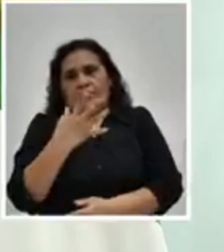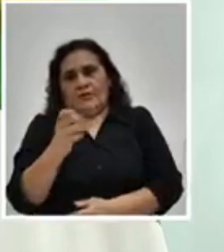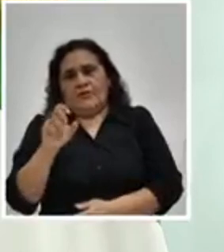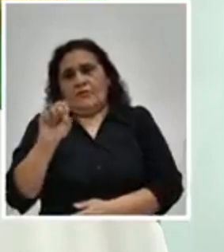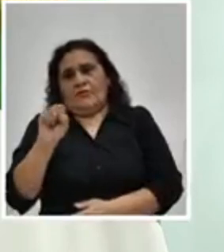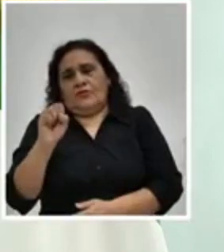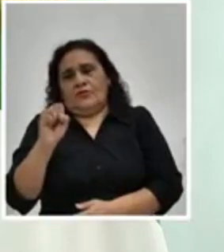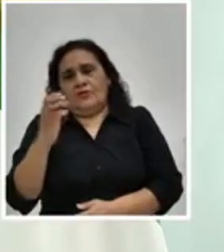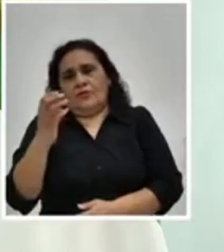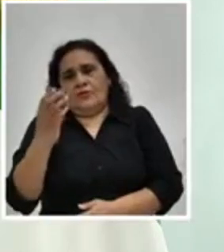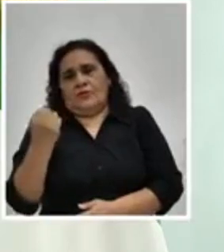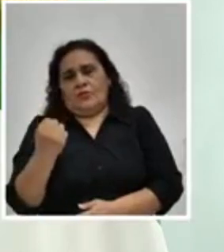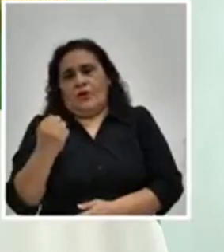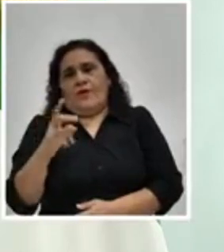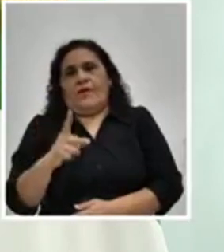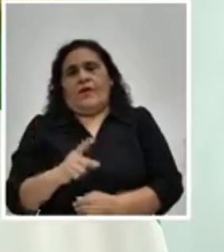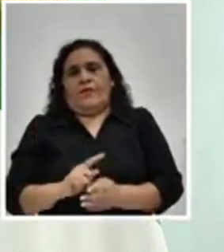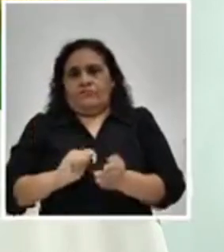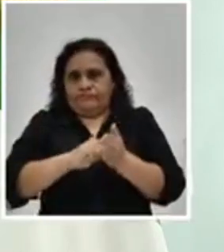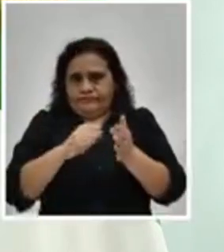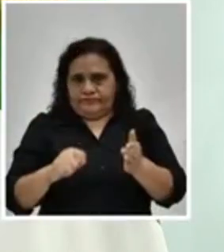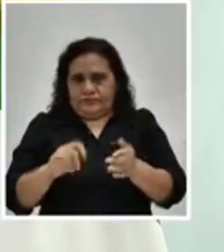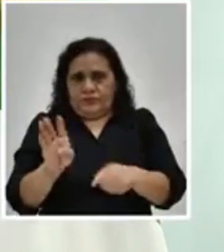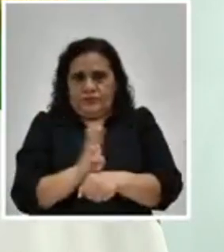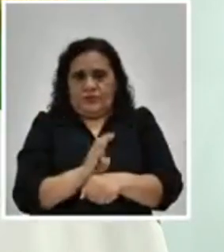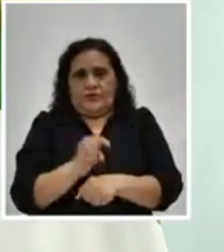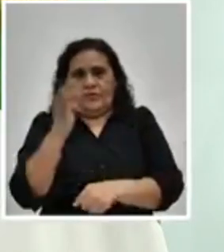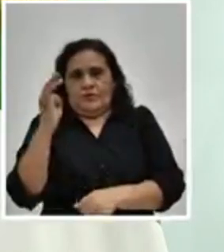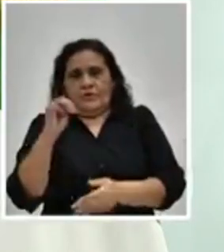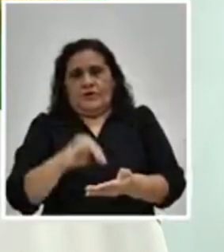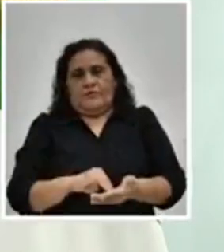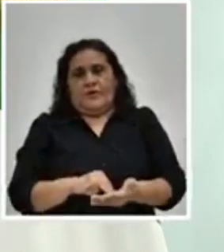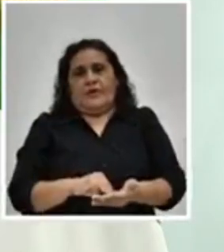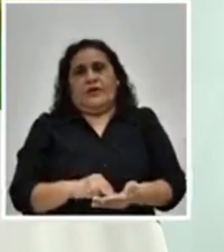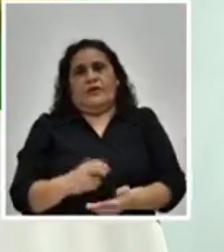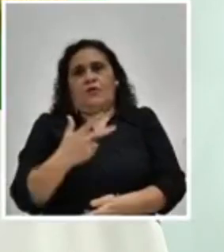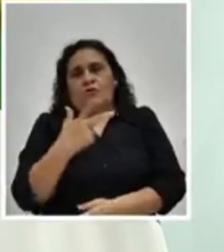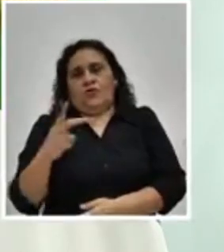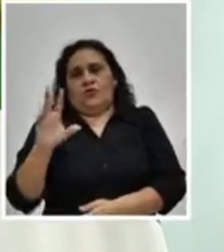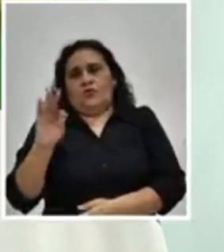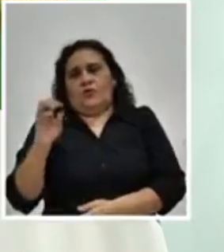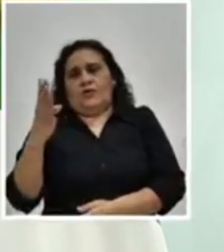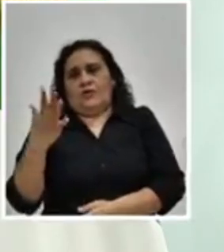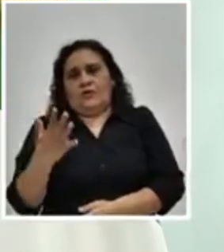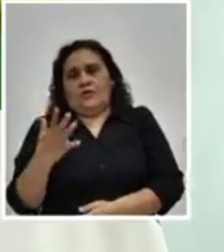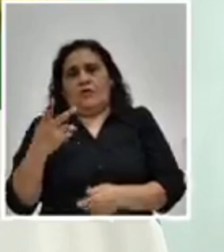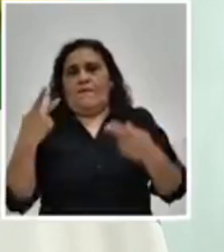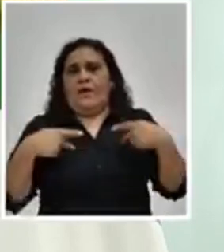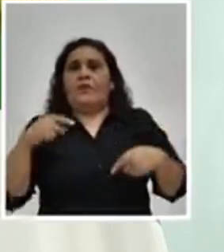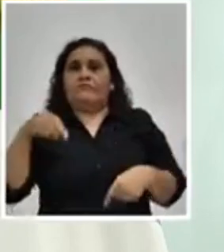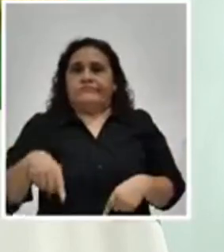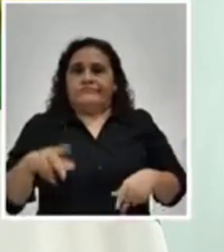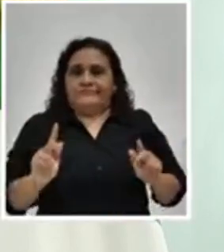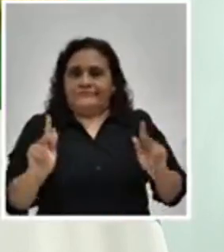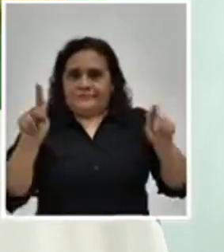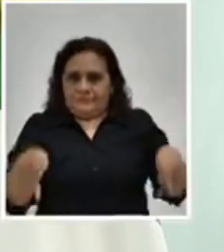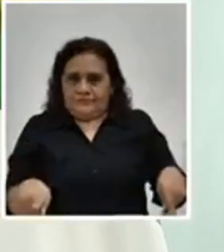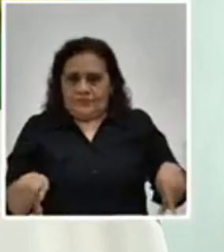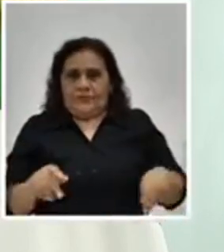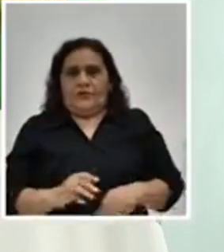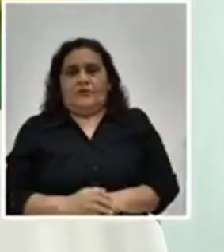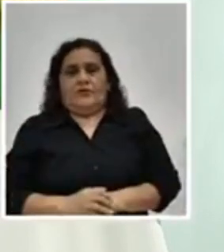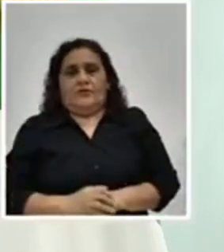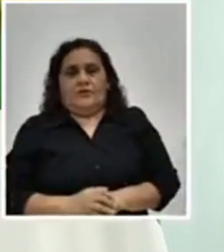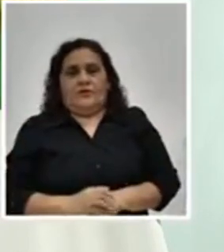25.569 terapias, beneficiando a 3.845 personas del municipio de Progreso y de